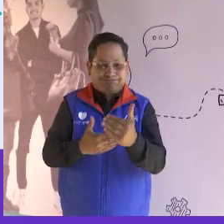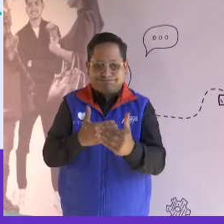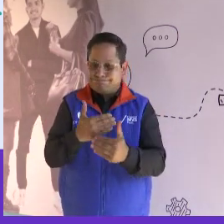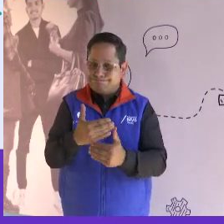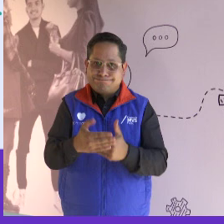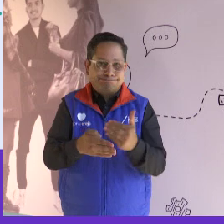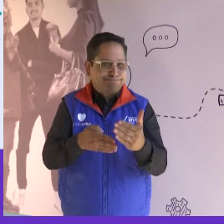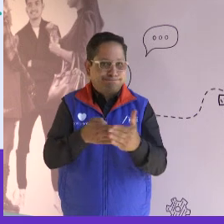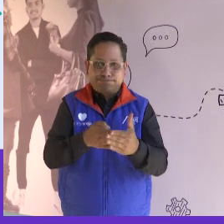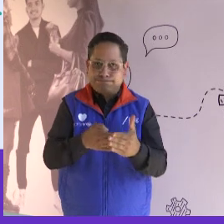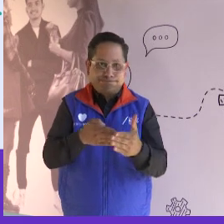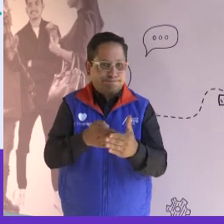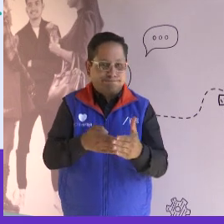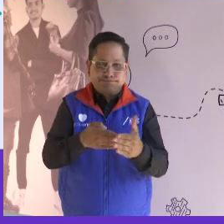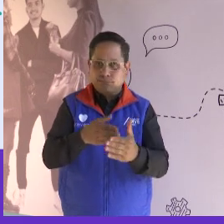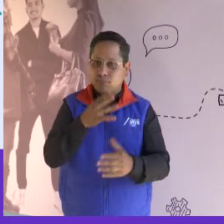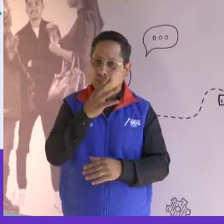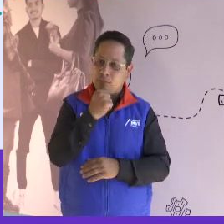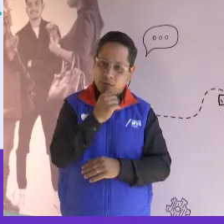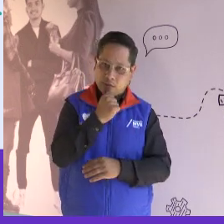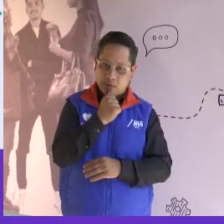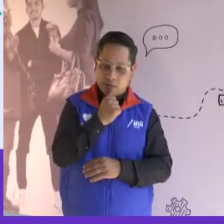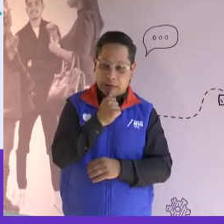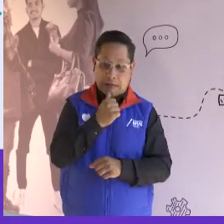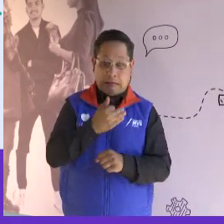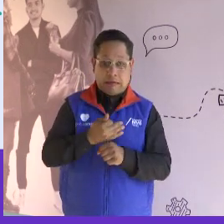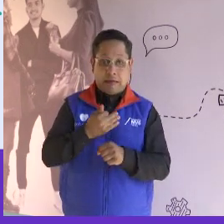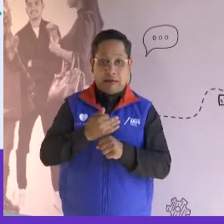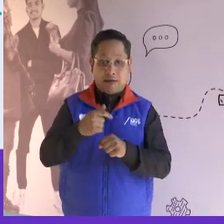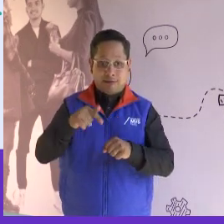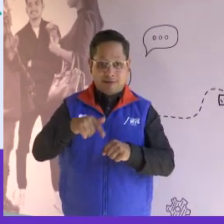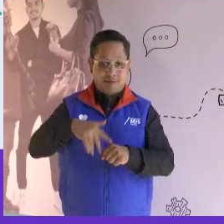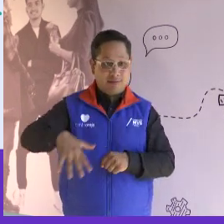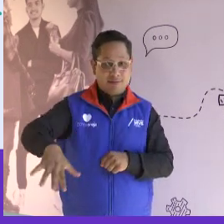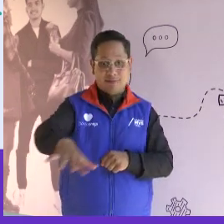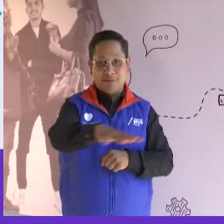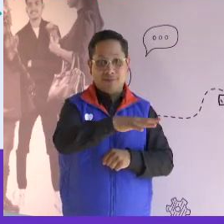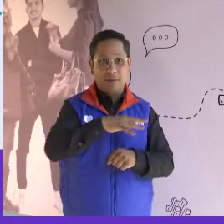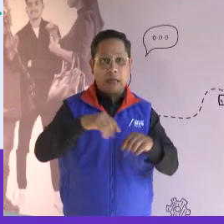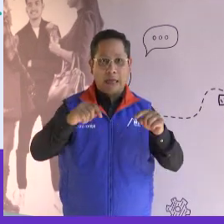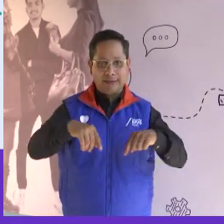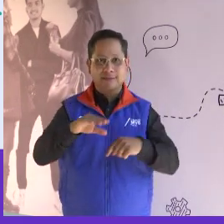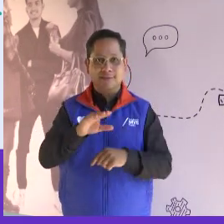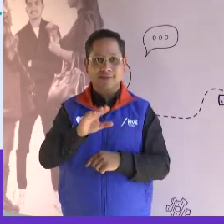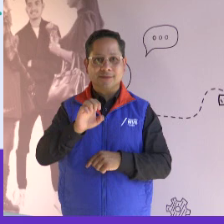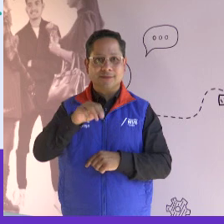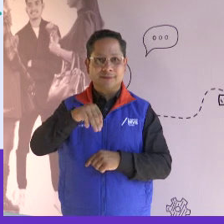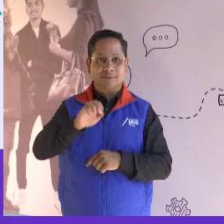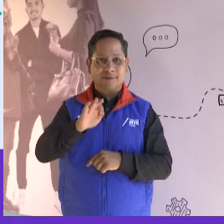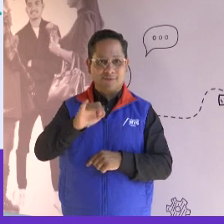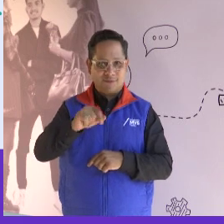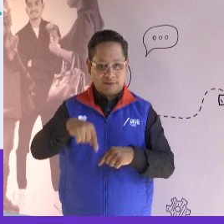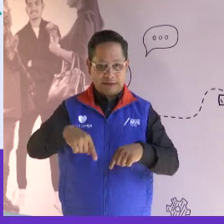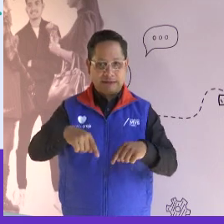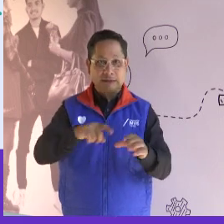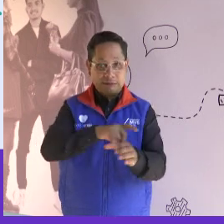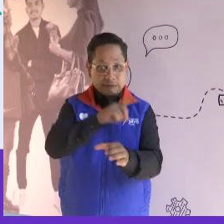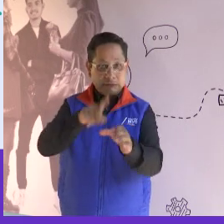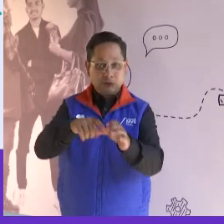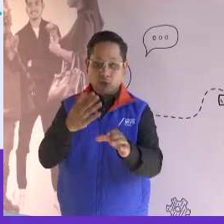haciendo nuestra organización de la sociedad civil. No estaríamos en este momento dentro de Casas MEFI y pues no tendríamos a gente tal